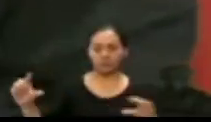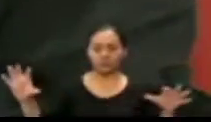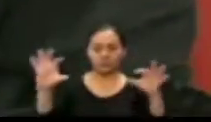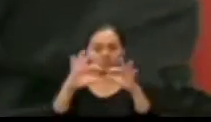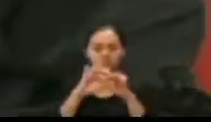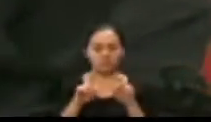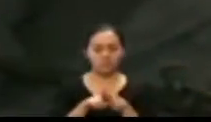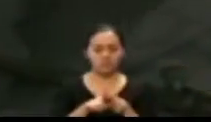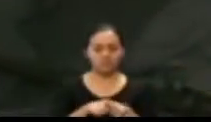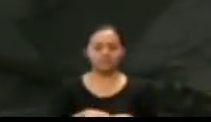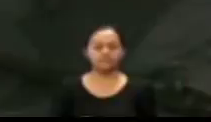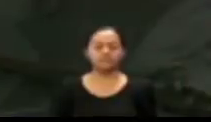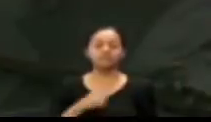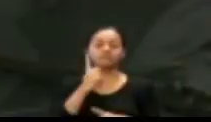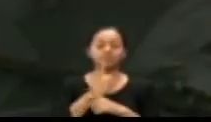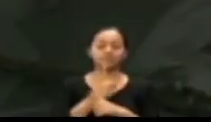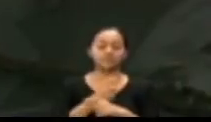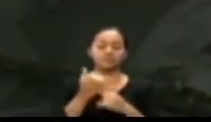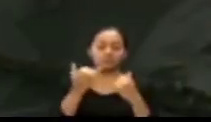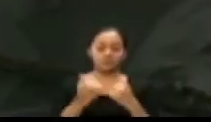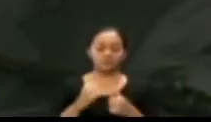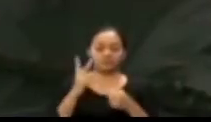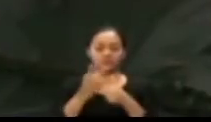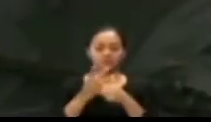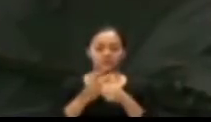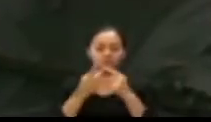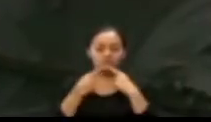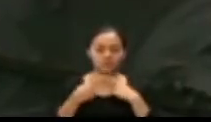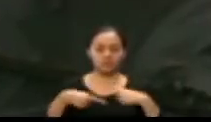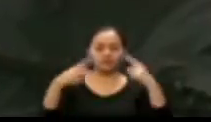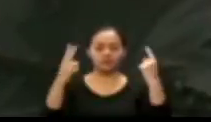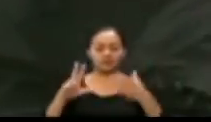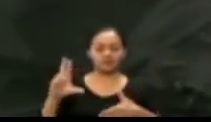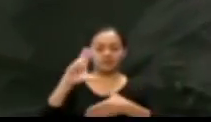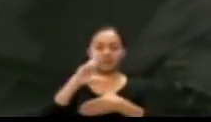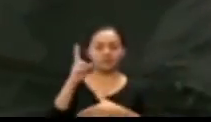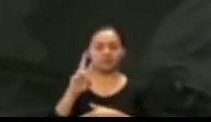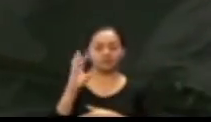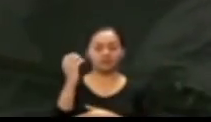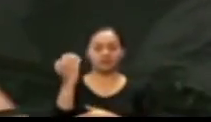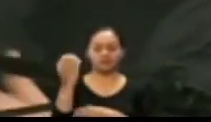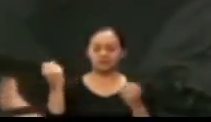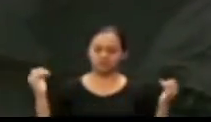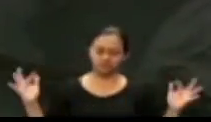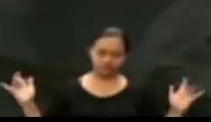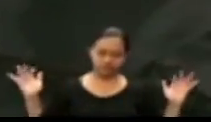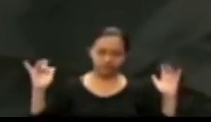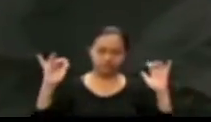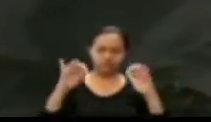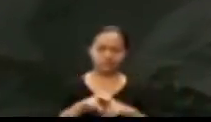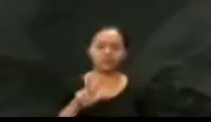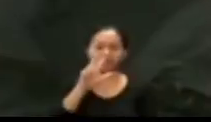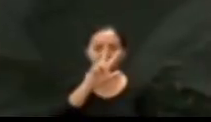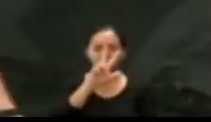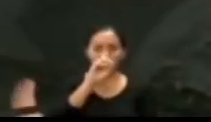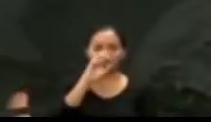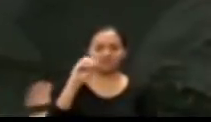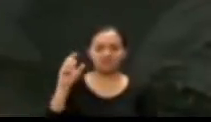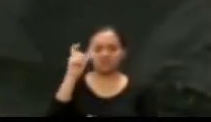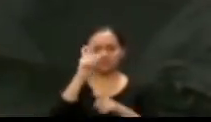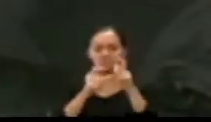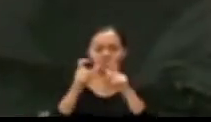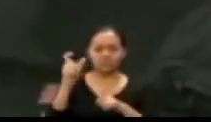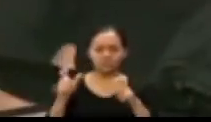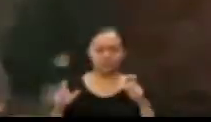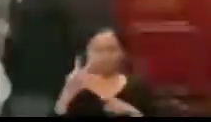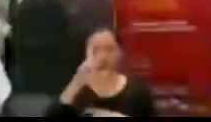eso se debe esta gran aceptación de esta segunda convocatoria a la ELAP 2015. Estamos hablando ya de 300 actores, de más de